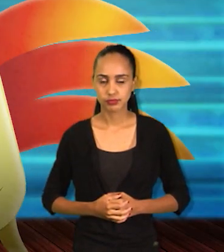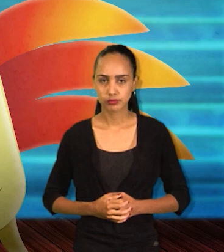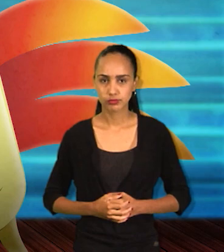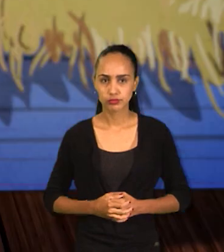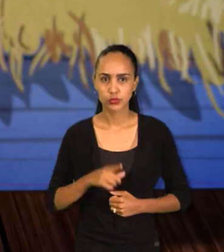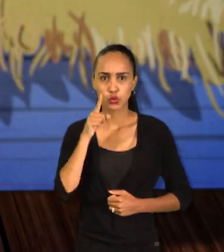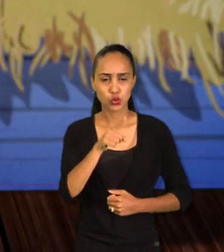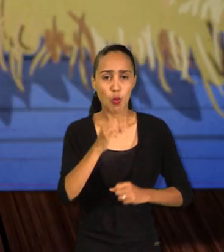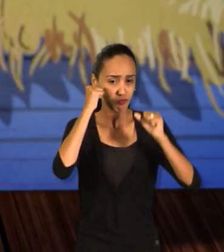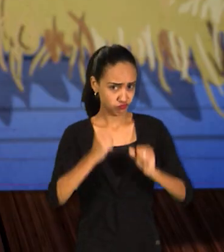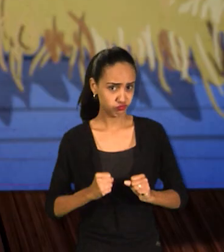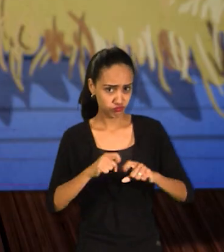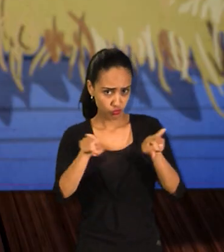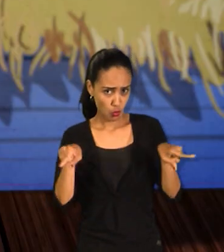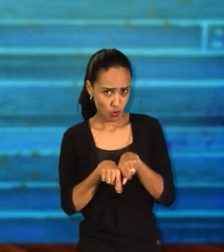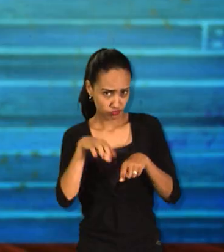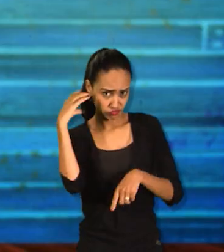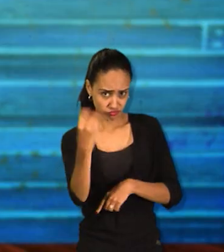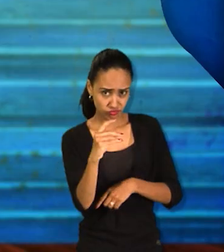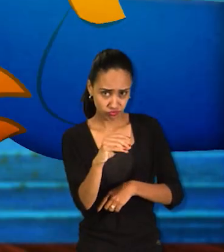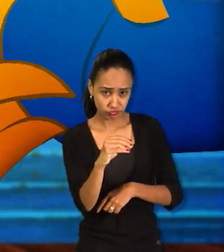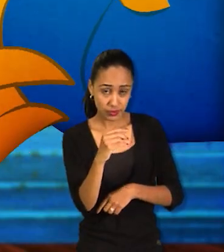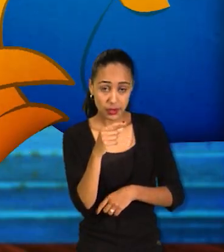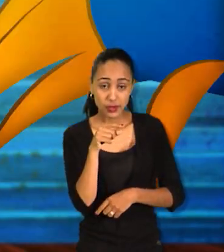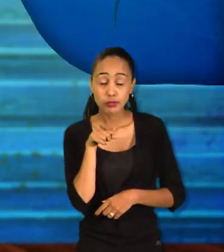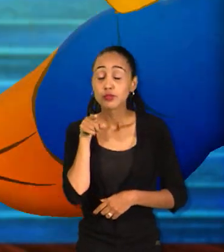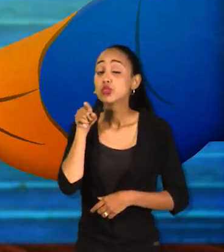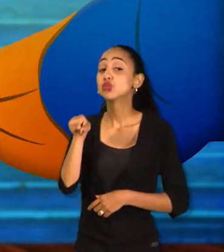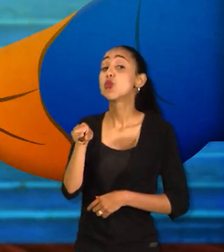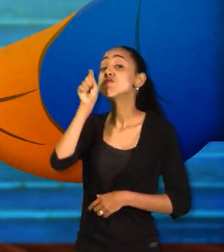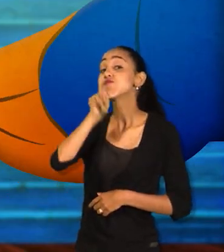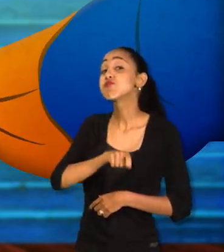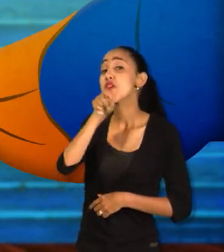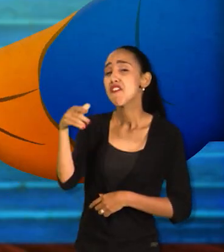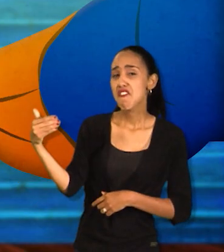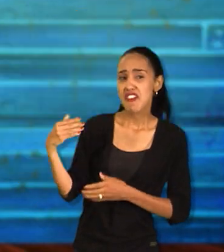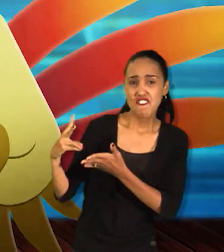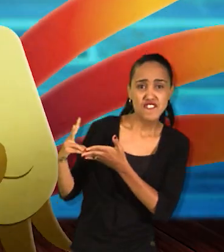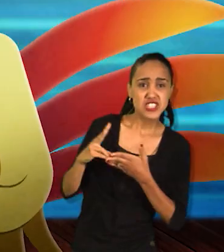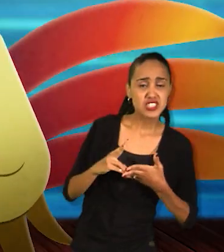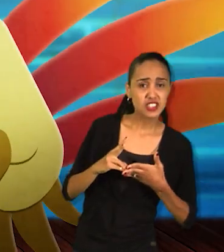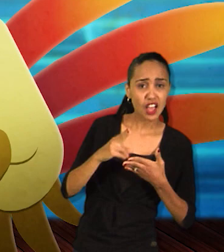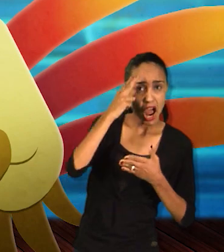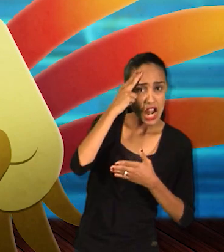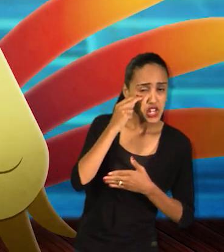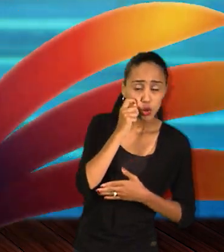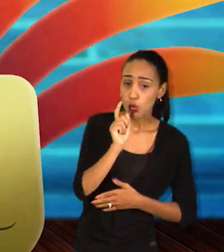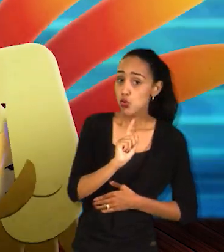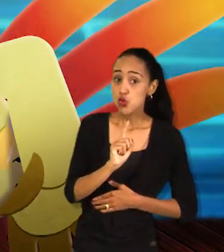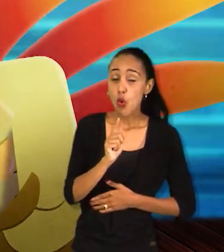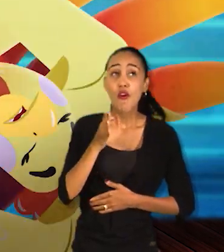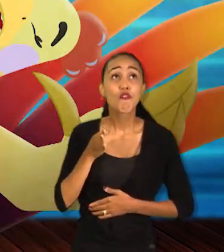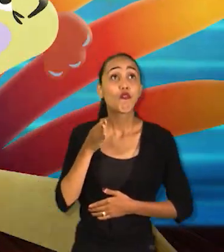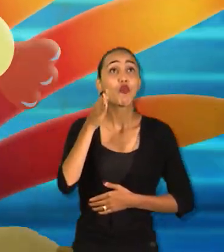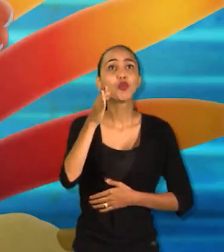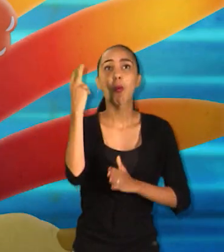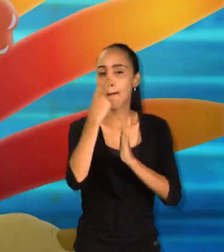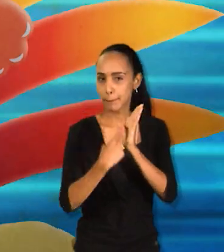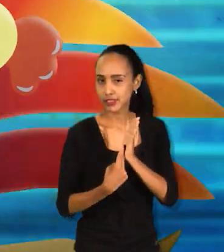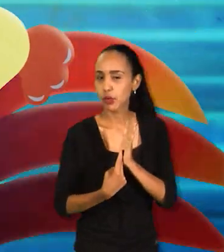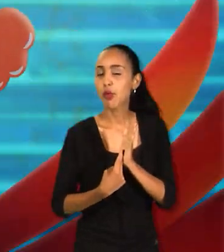¡Estás castigado! Y en cuanto a usted, le prohíbo venir a ver a su nieto. ¡Hasta que no sea un pintor!